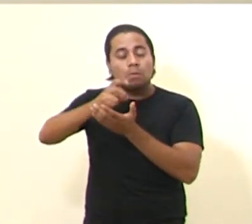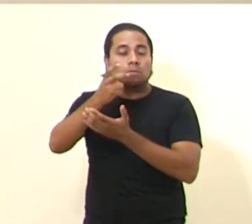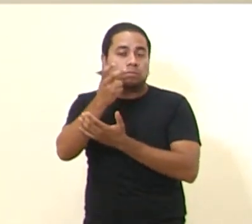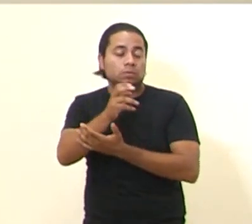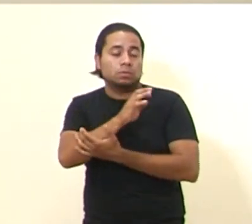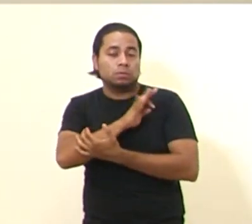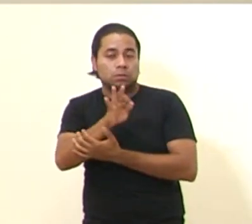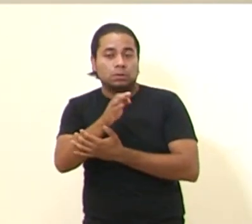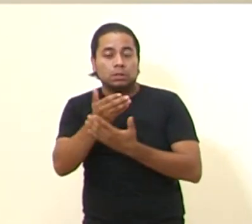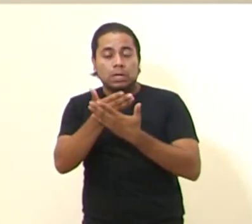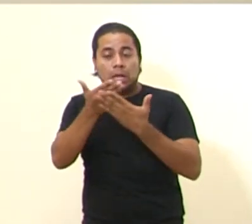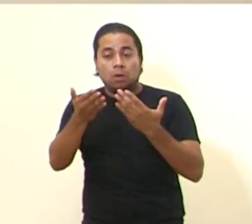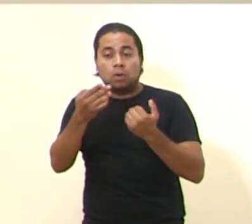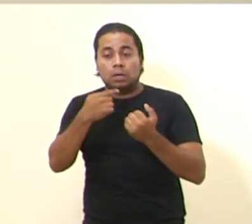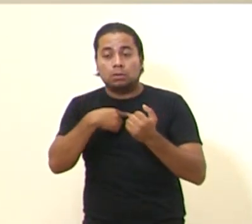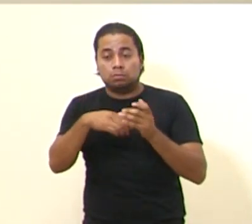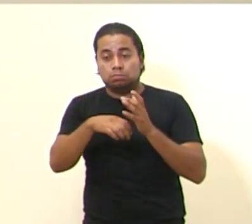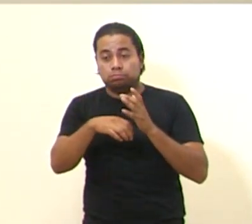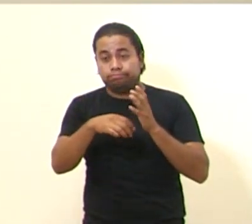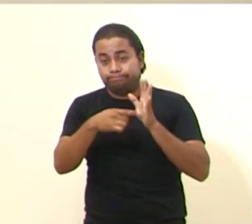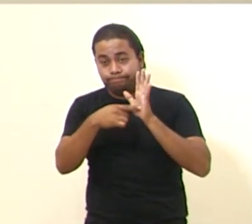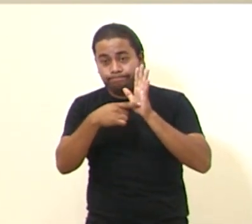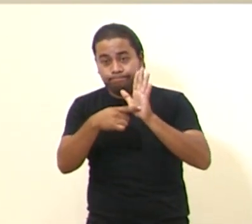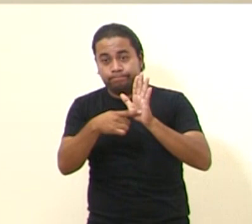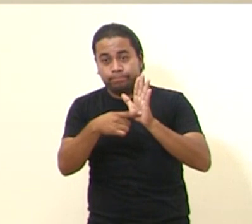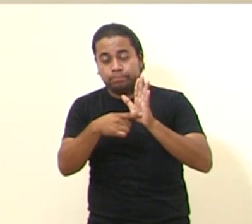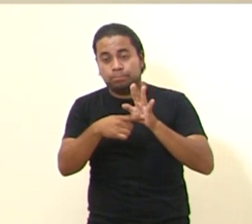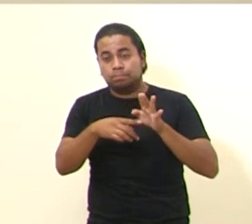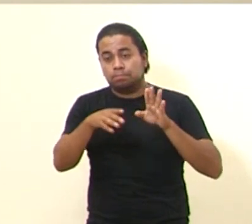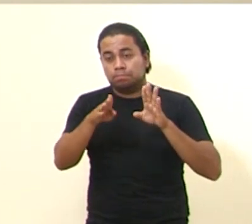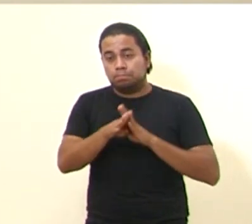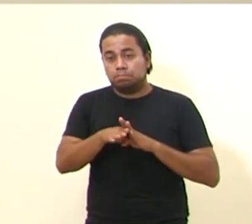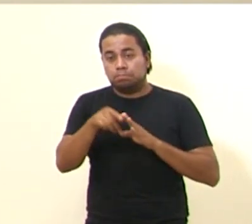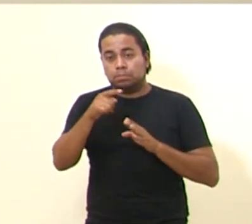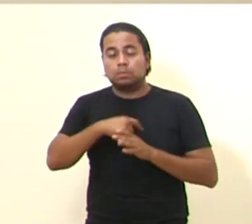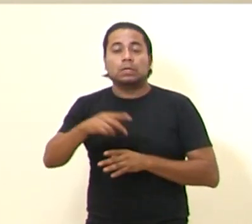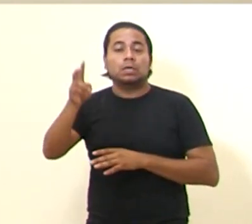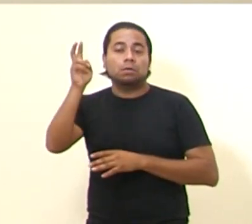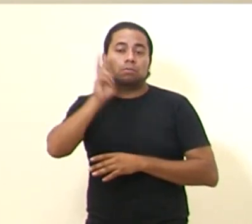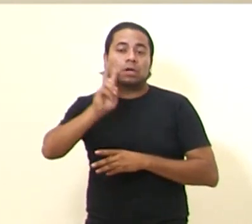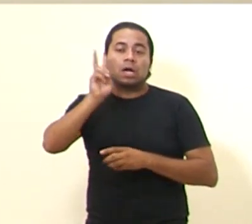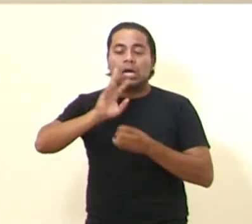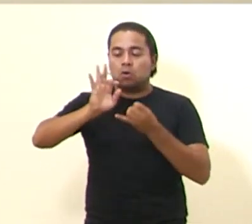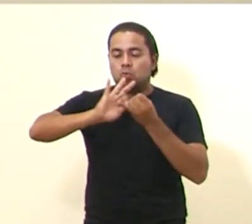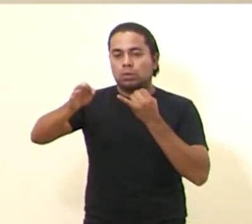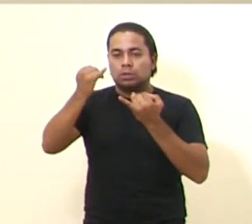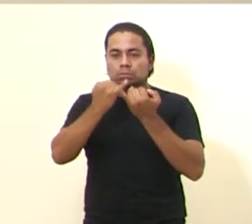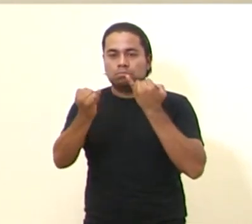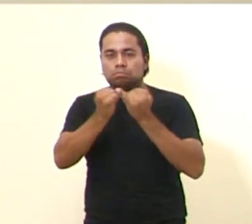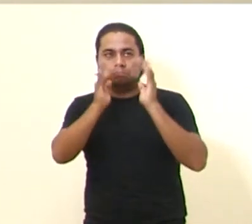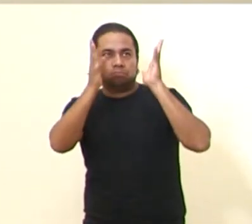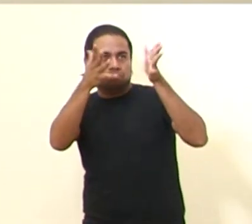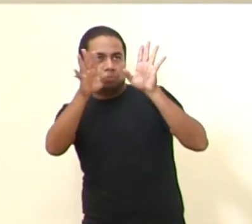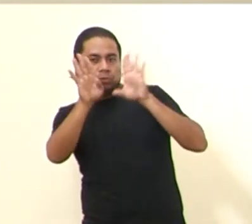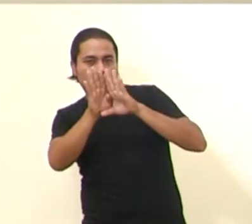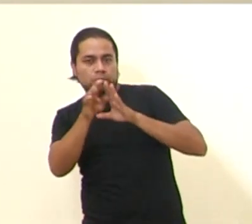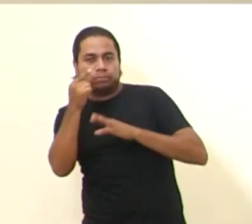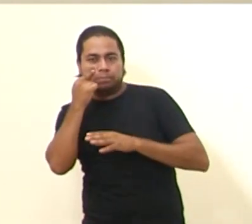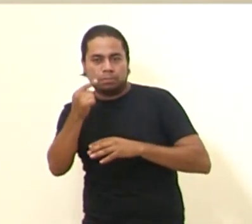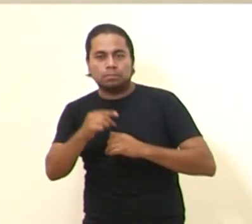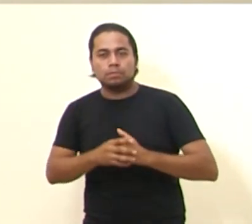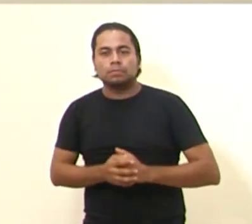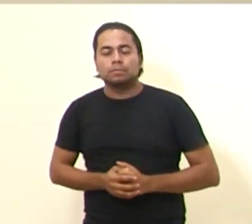Ahora, les quiero mostrar cómo quedó mi borrador final. ¿Cómo quedó?